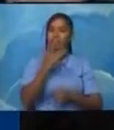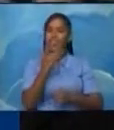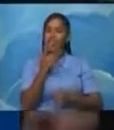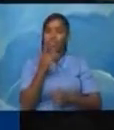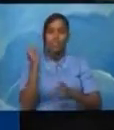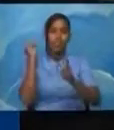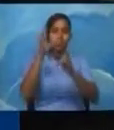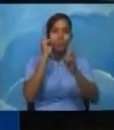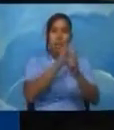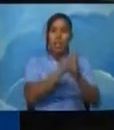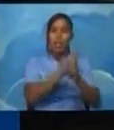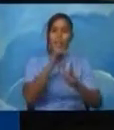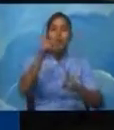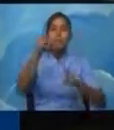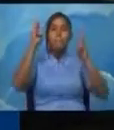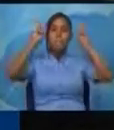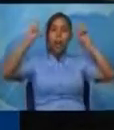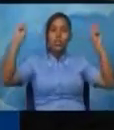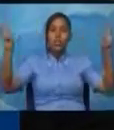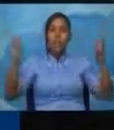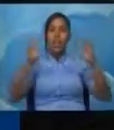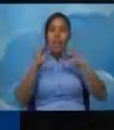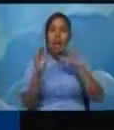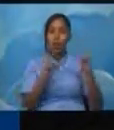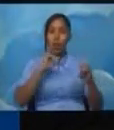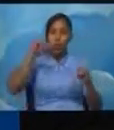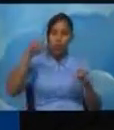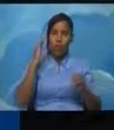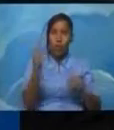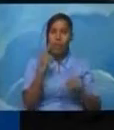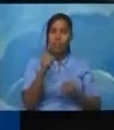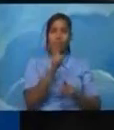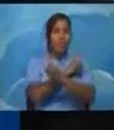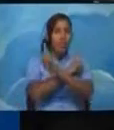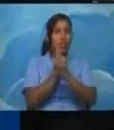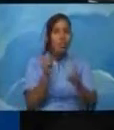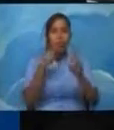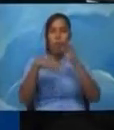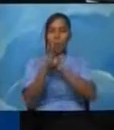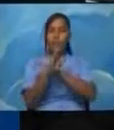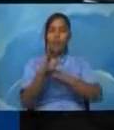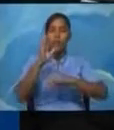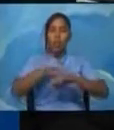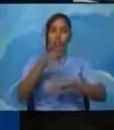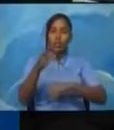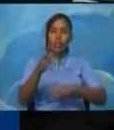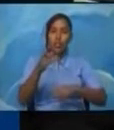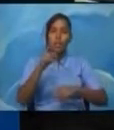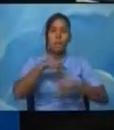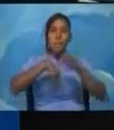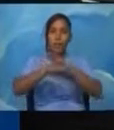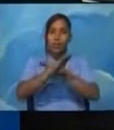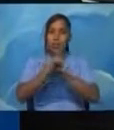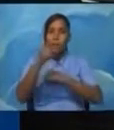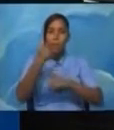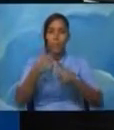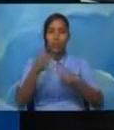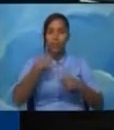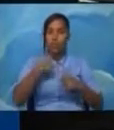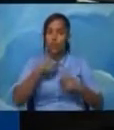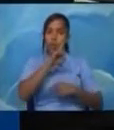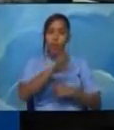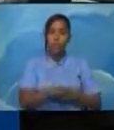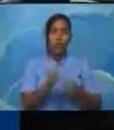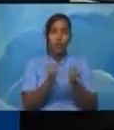de que me apedrearan, Moisés les habló. Jehová les dice ahora que no suban, porque ustedes van a subir, pero yo no voy a estar con